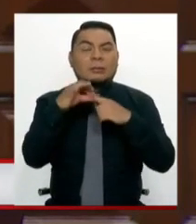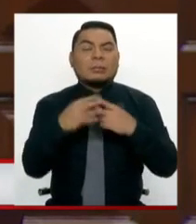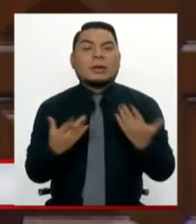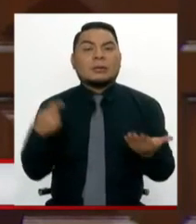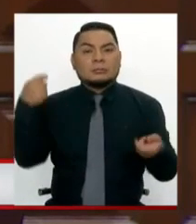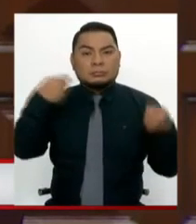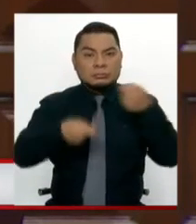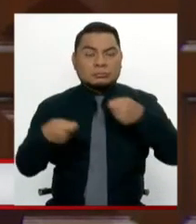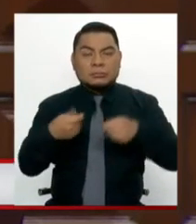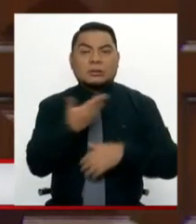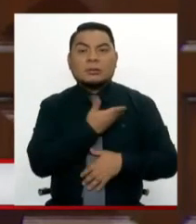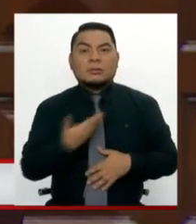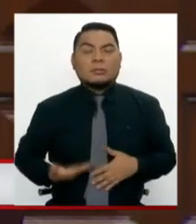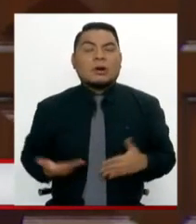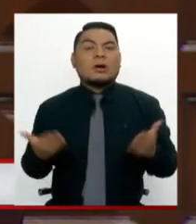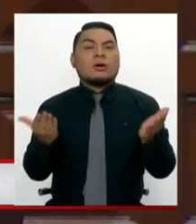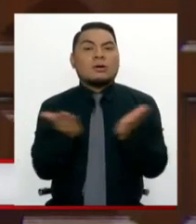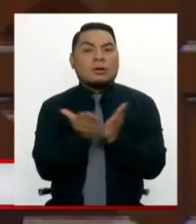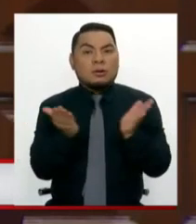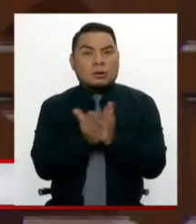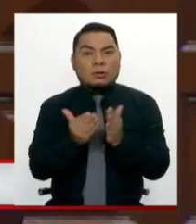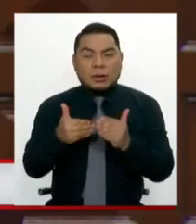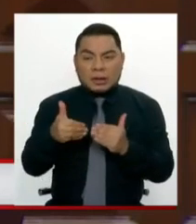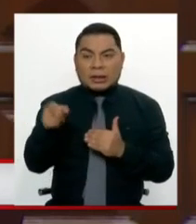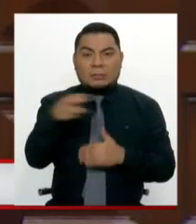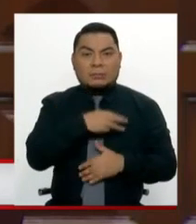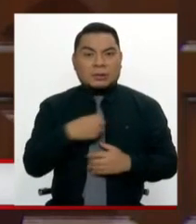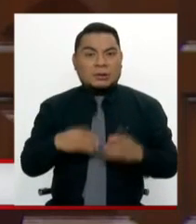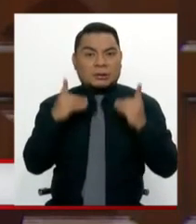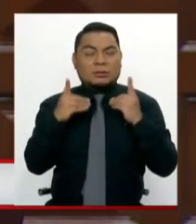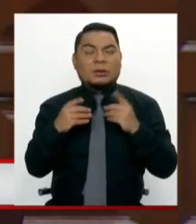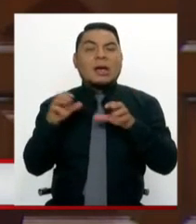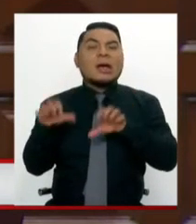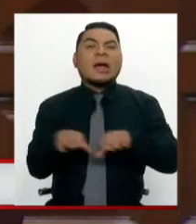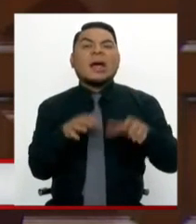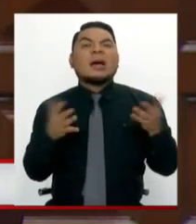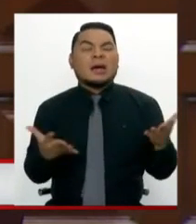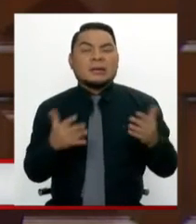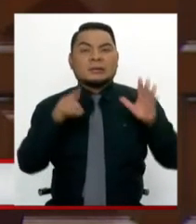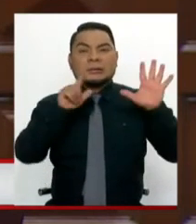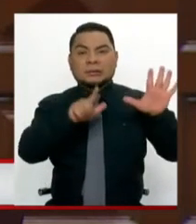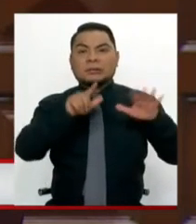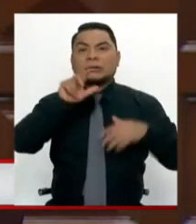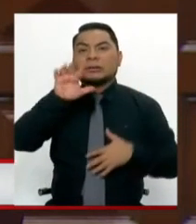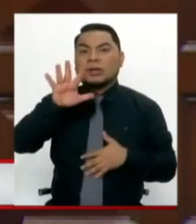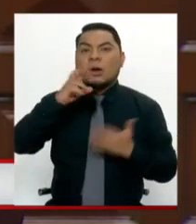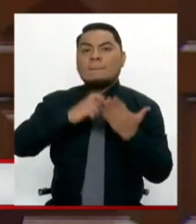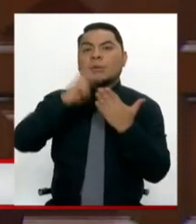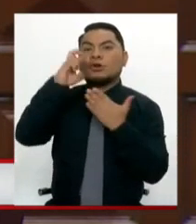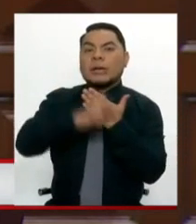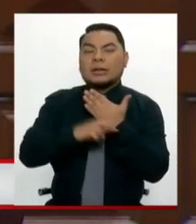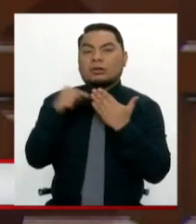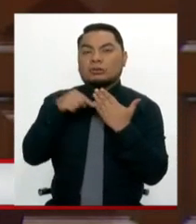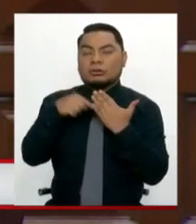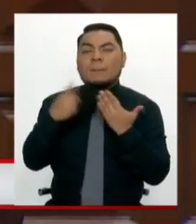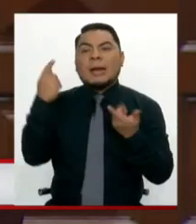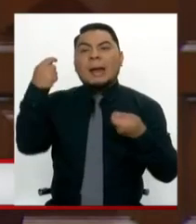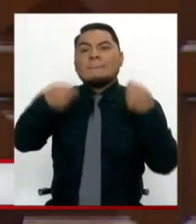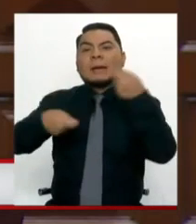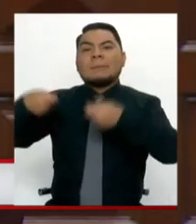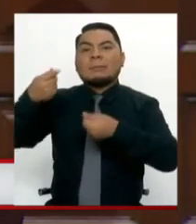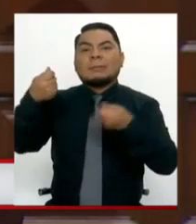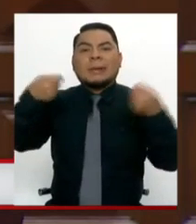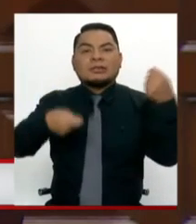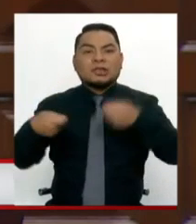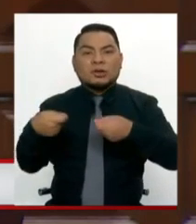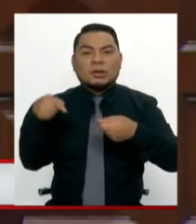Inversión Pública Escuelas Bicentenario del Minedo, se ejecutarán 75 proyectos de inversión, con una inversión